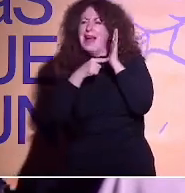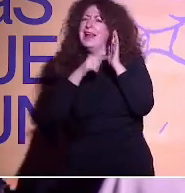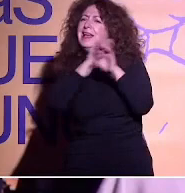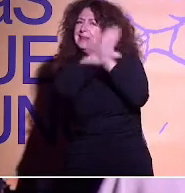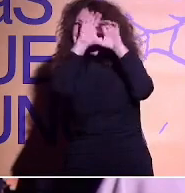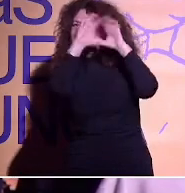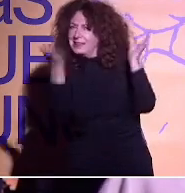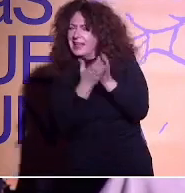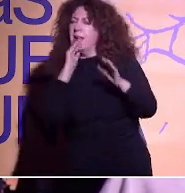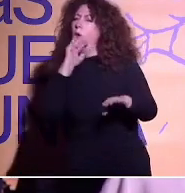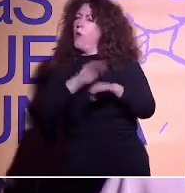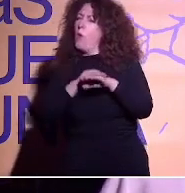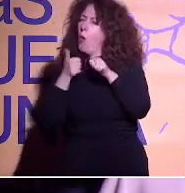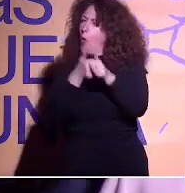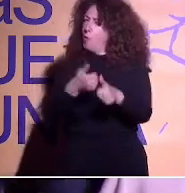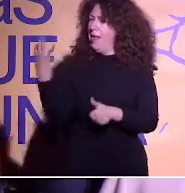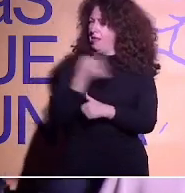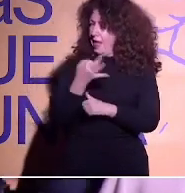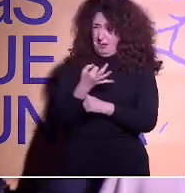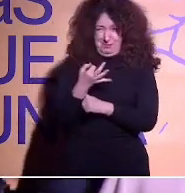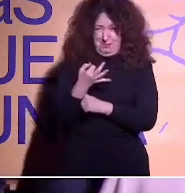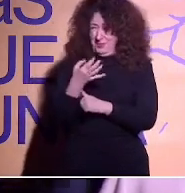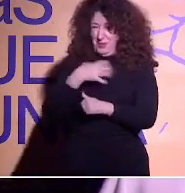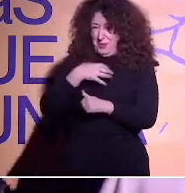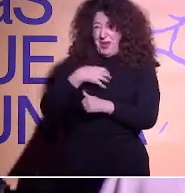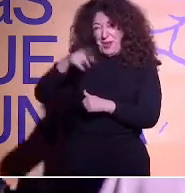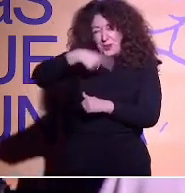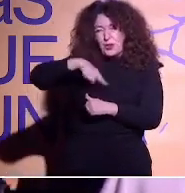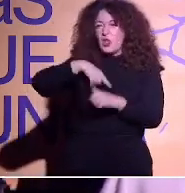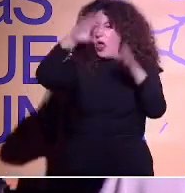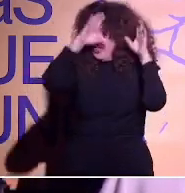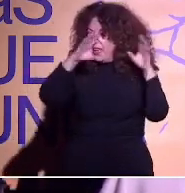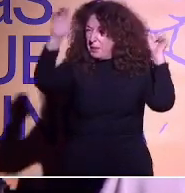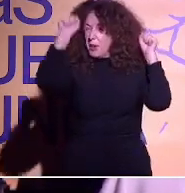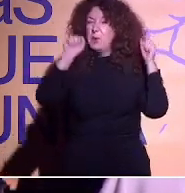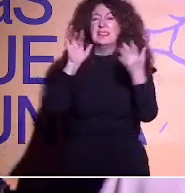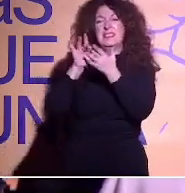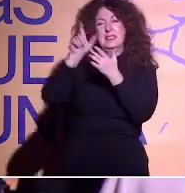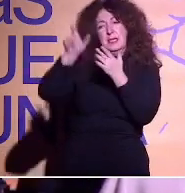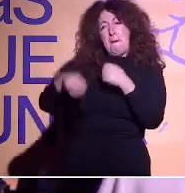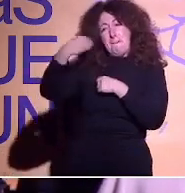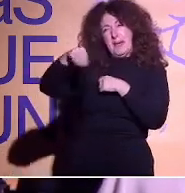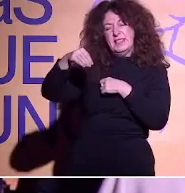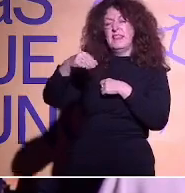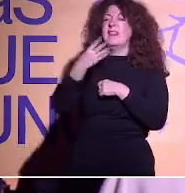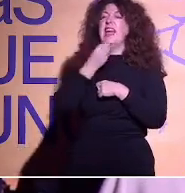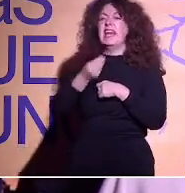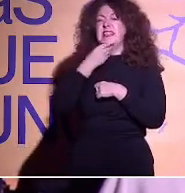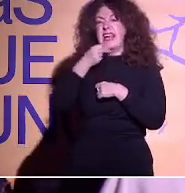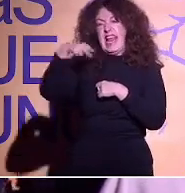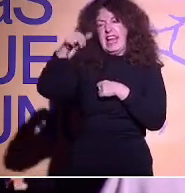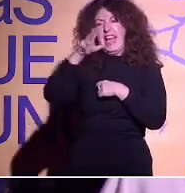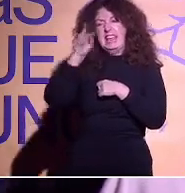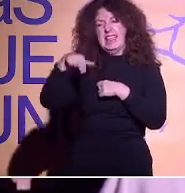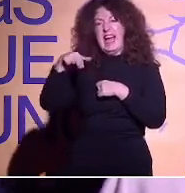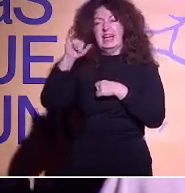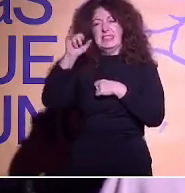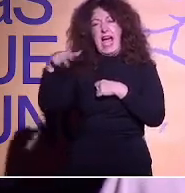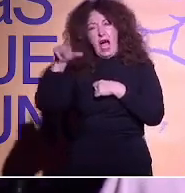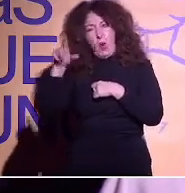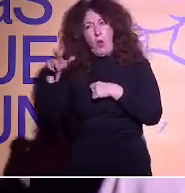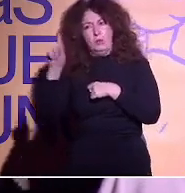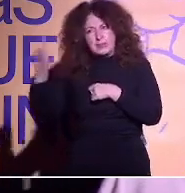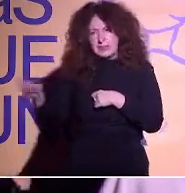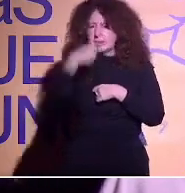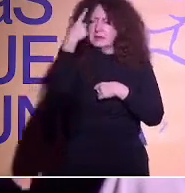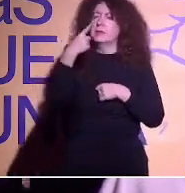internacional cuando ni siquiera somos capaces de romper relaciones diplomáticas con netanyahu y llevarle ante la Corte Penal Internacional para que se